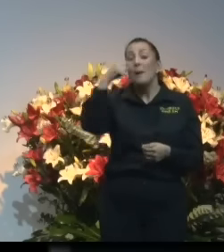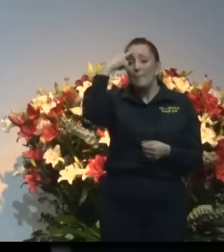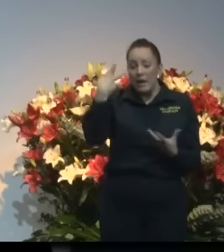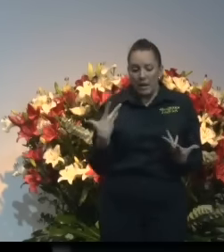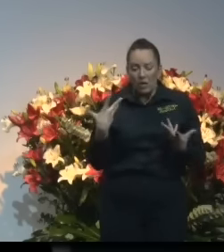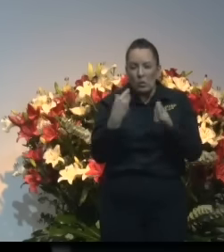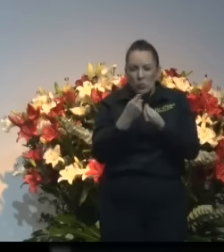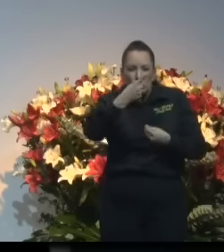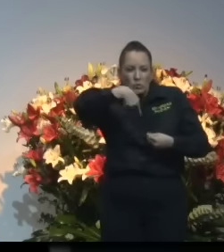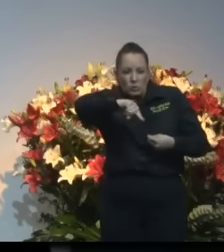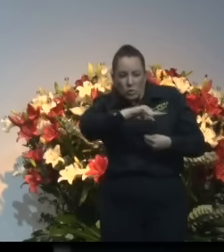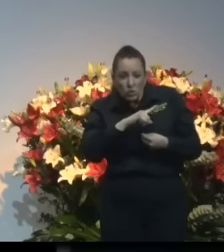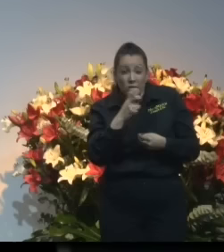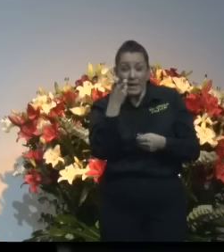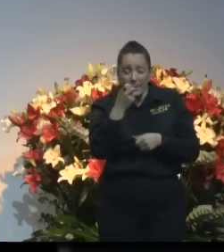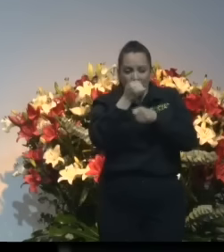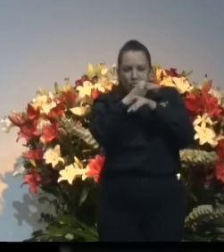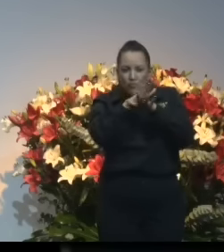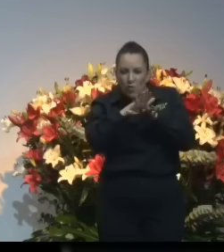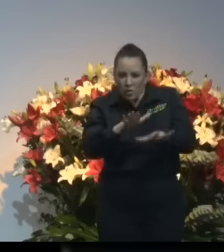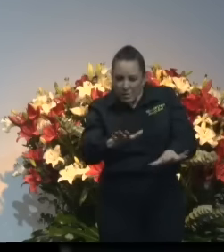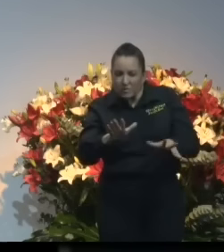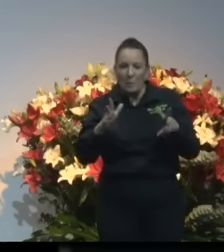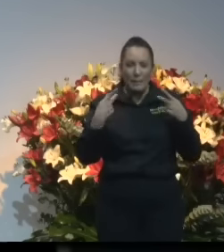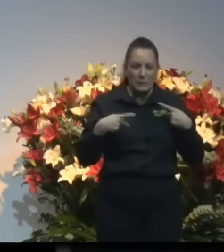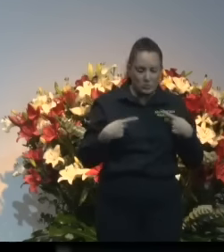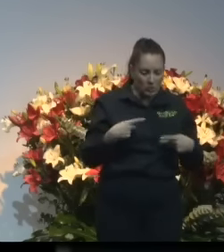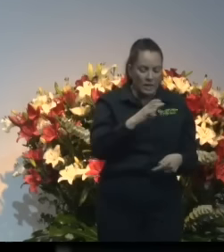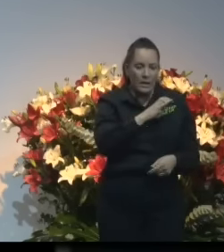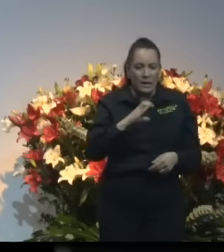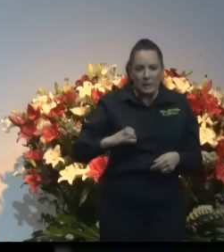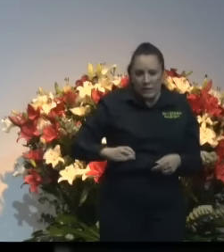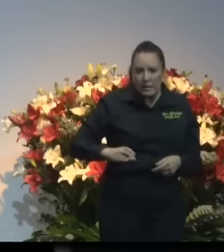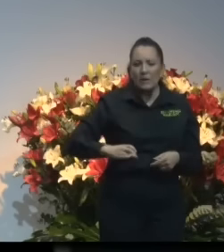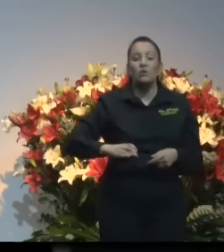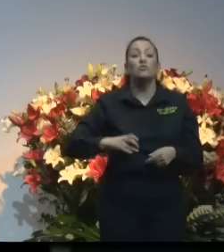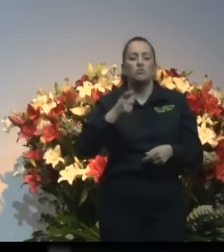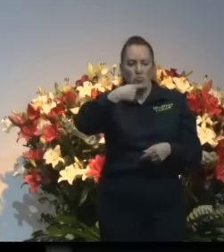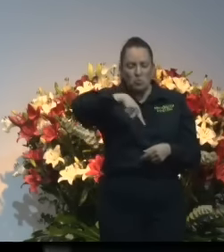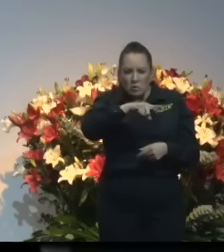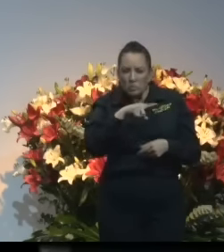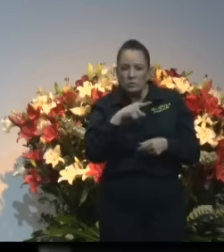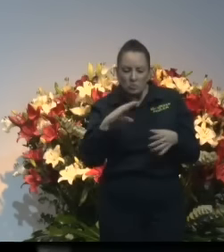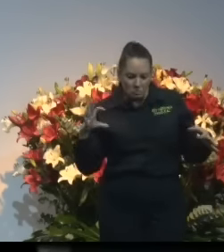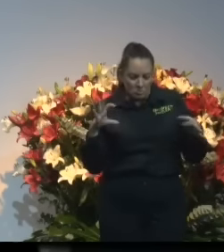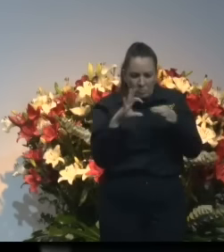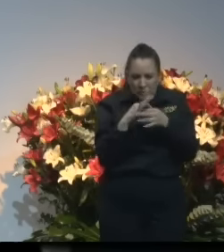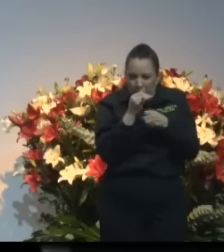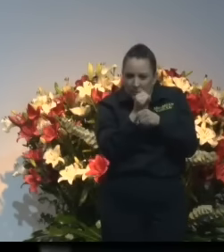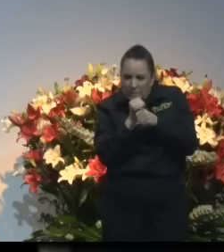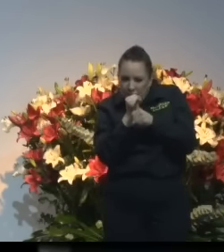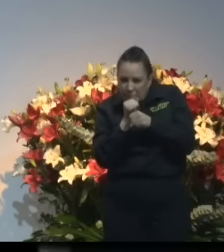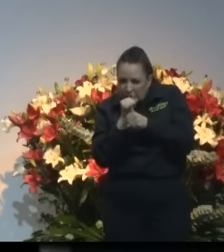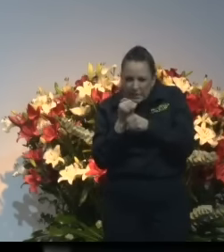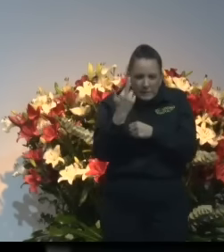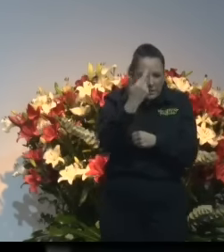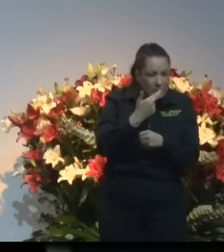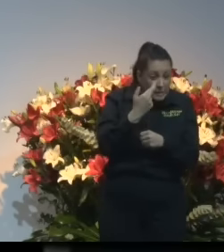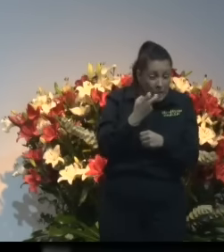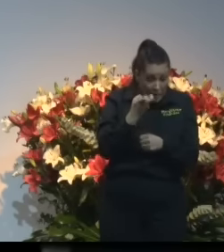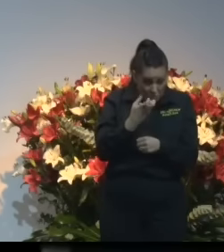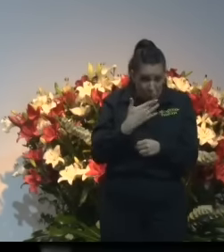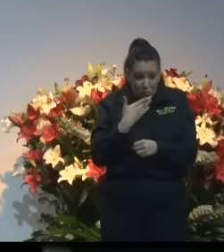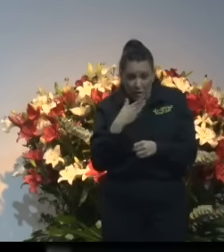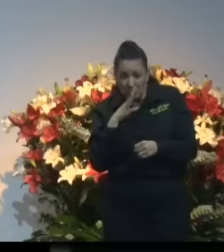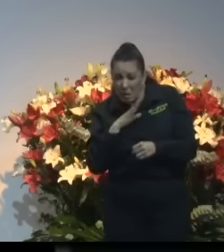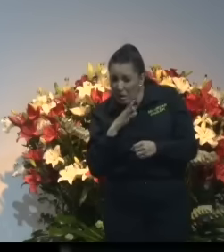la información usada por las personas candidatas en este debate. La labor de verificación se llevó